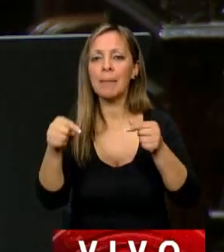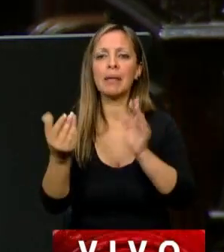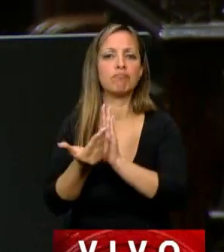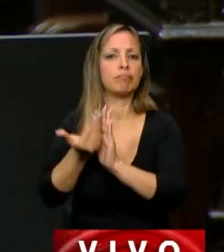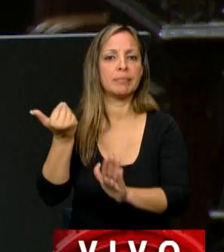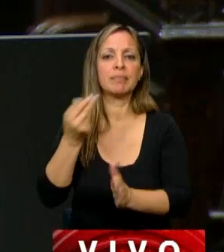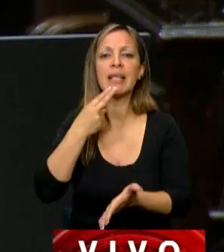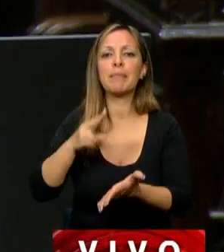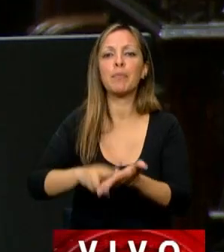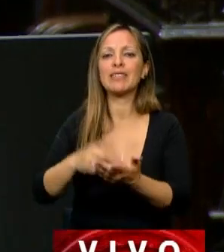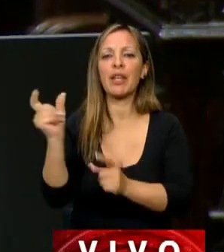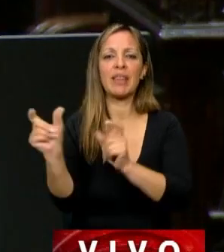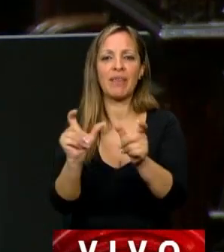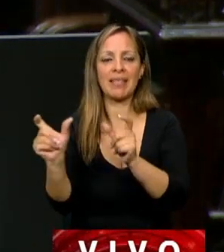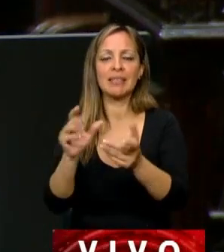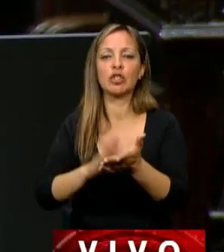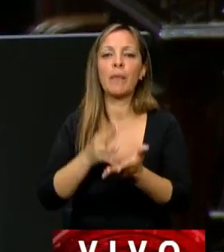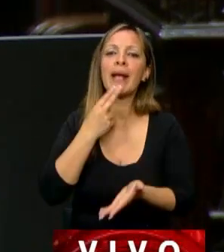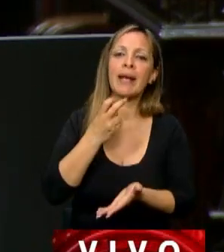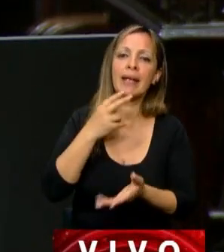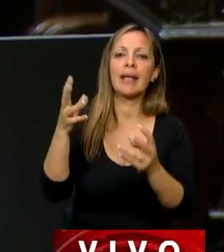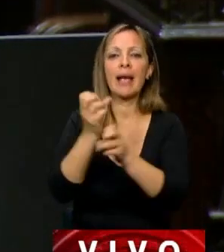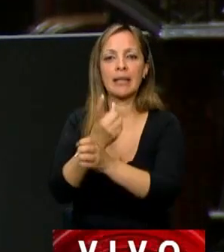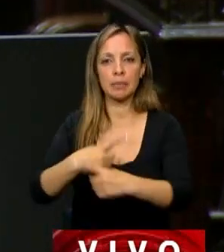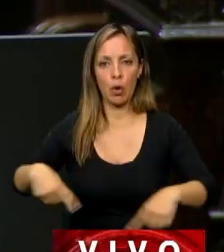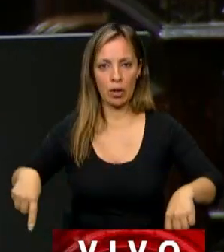materia de energía y transporte.